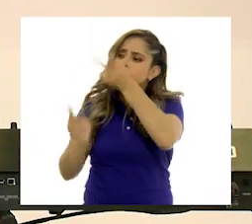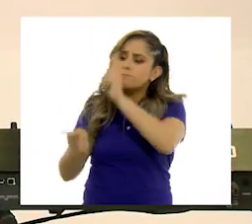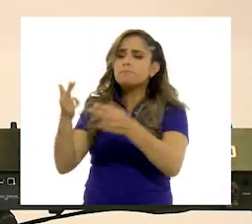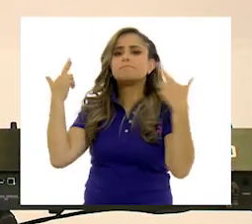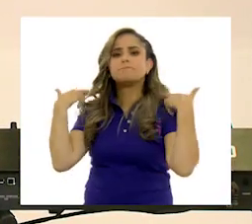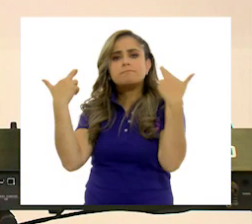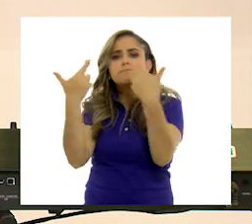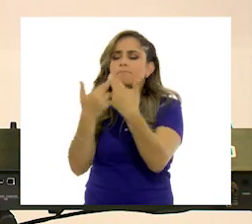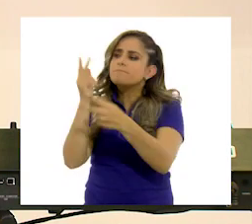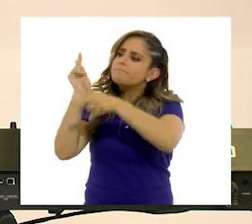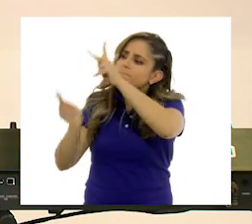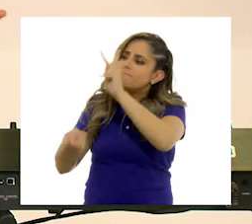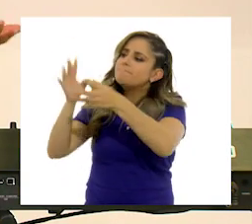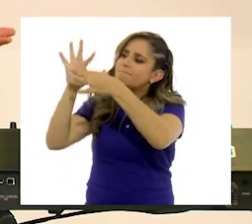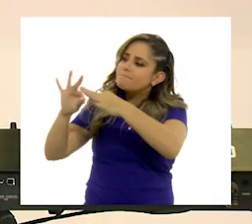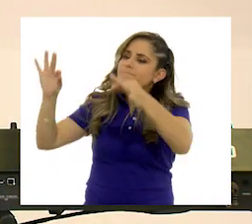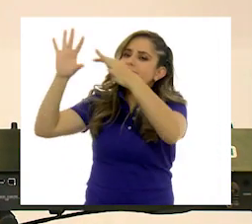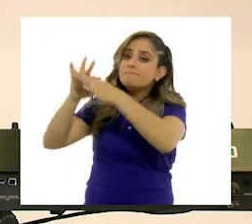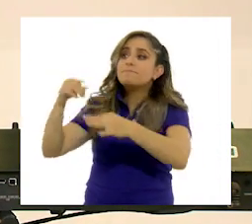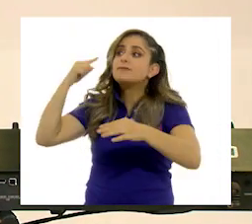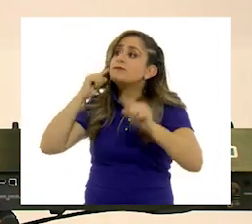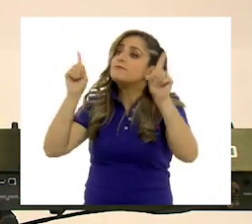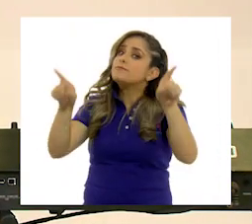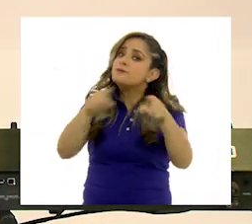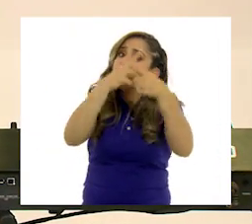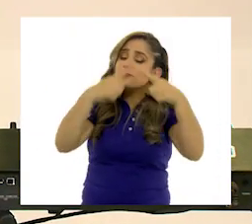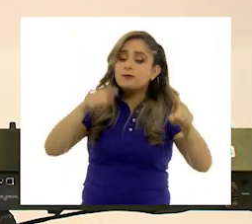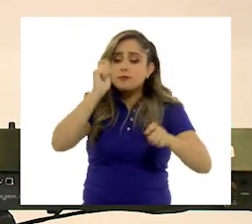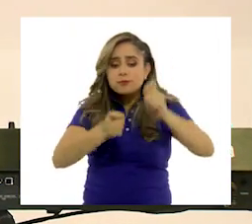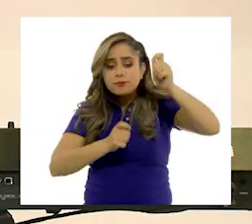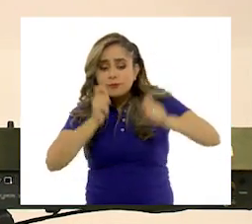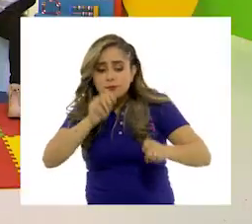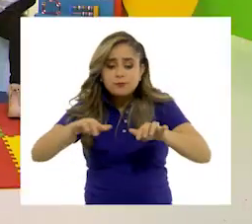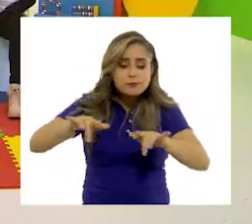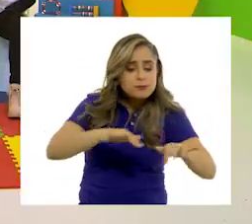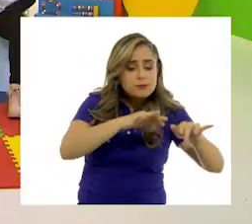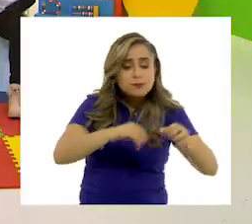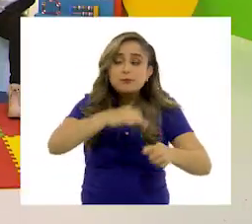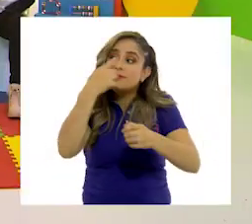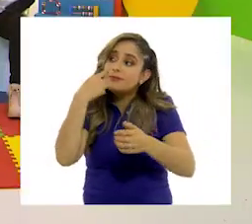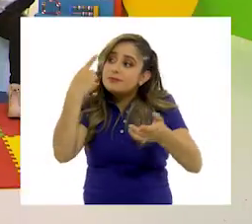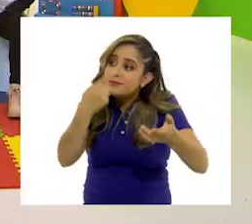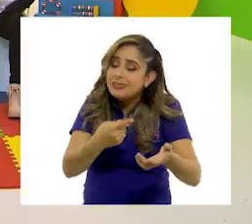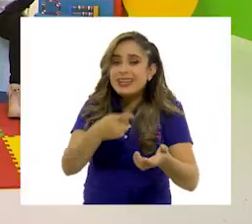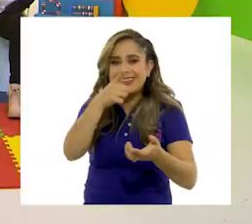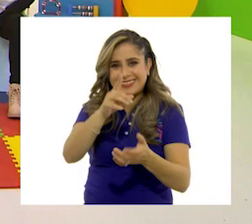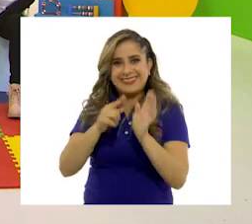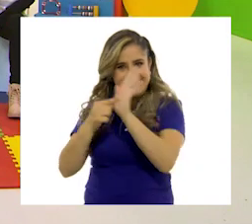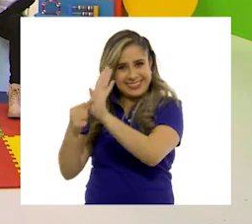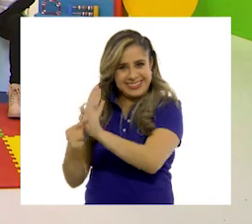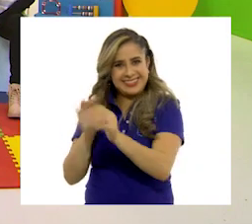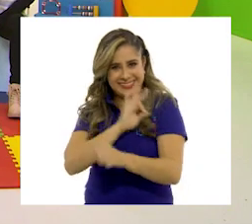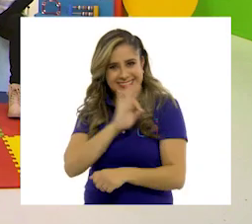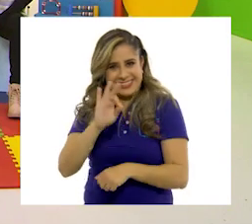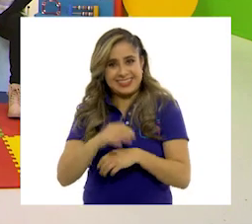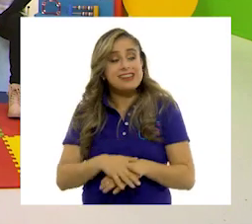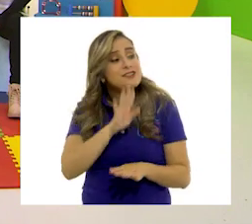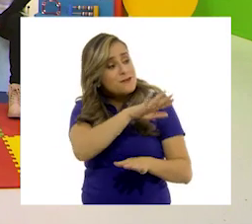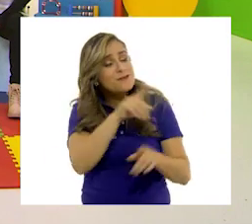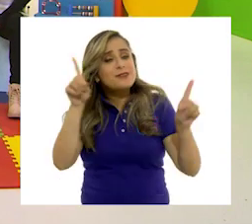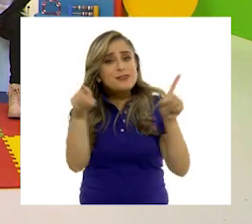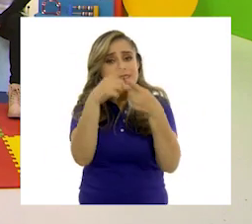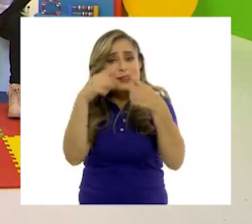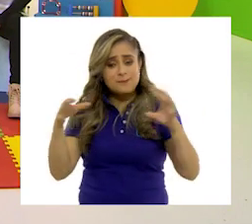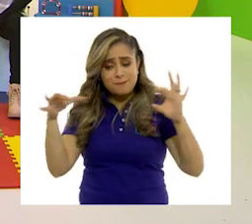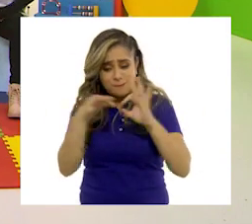o maestro y platica acerca de los sonidos que emite ese instrumento. Pablo, qué divertido fue seguir el ritmo de una canción